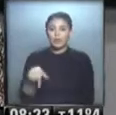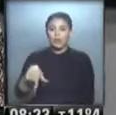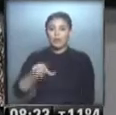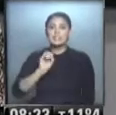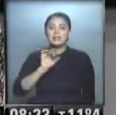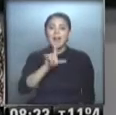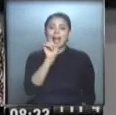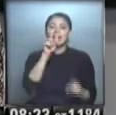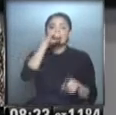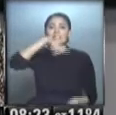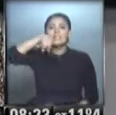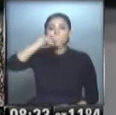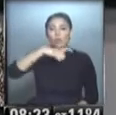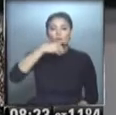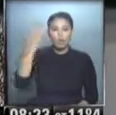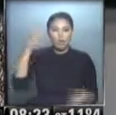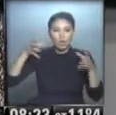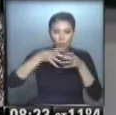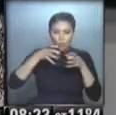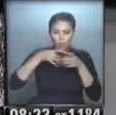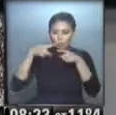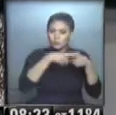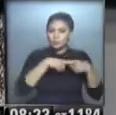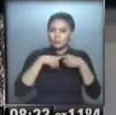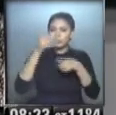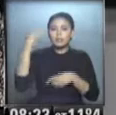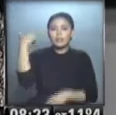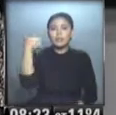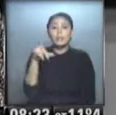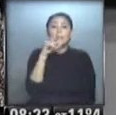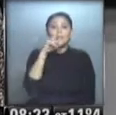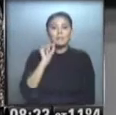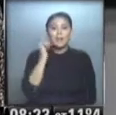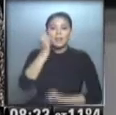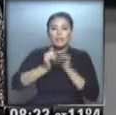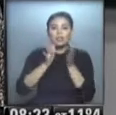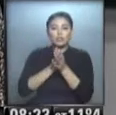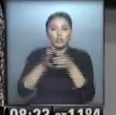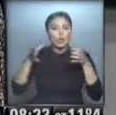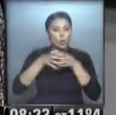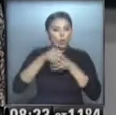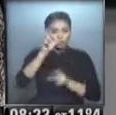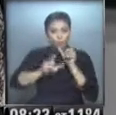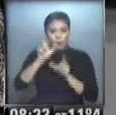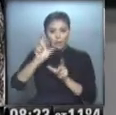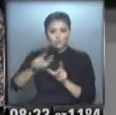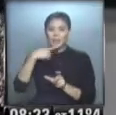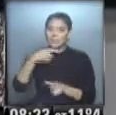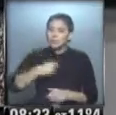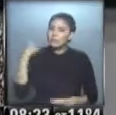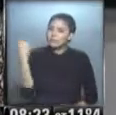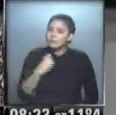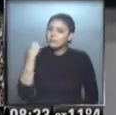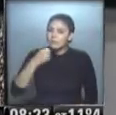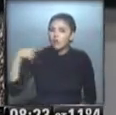Círculo Rojo, tema de debate desde que hizo referencia el jefe de gobierno porteño Mauricio Macri a un grupo de personas que dijo intentan